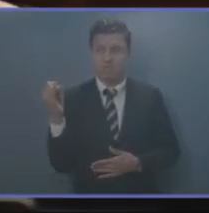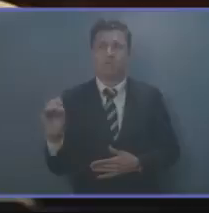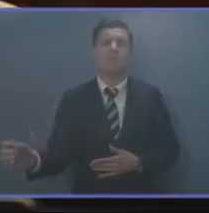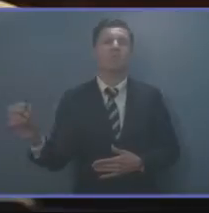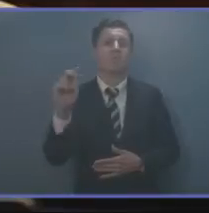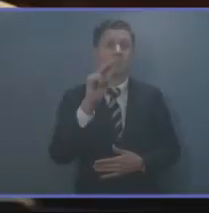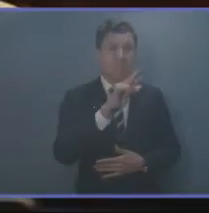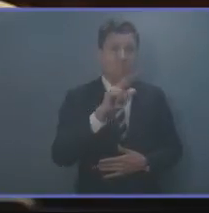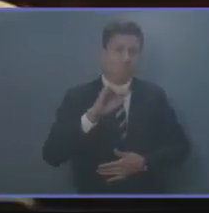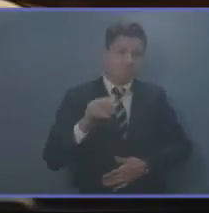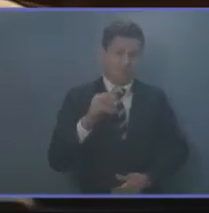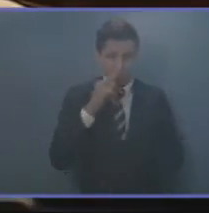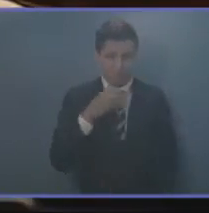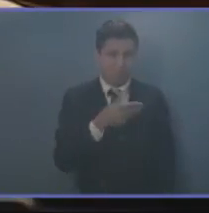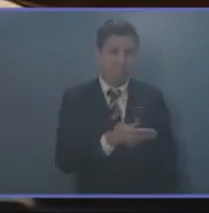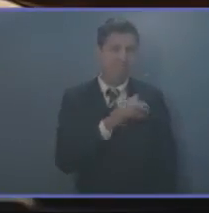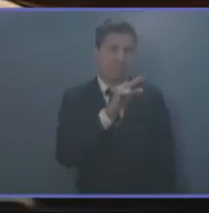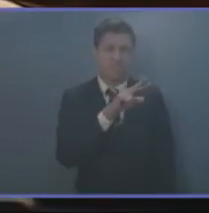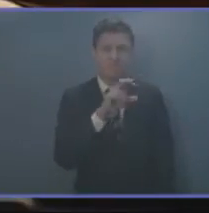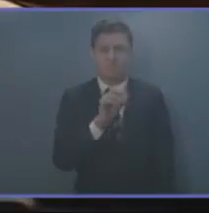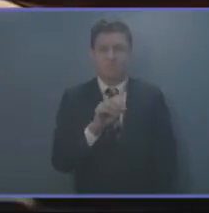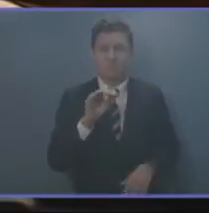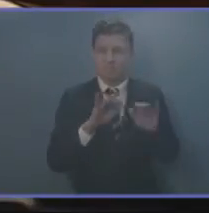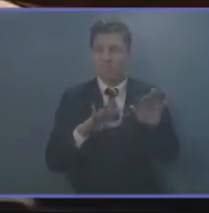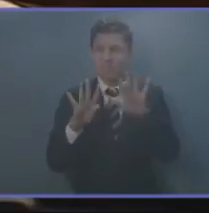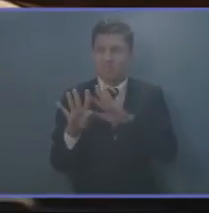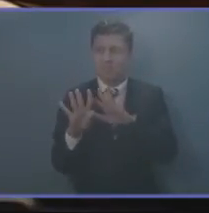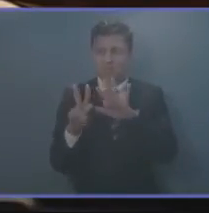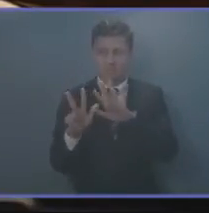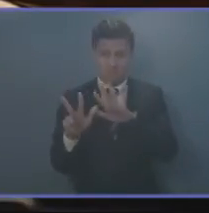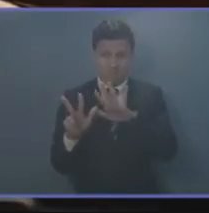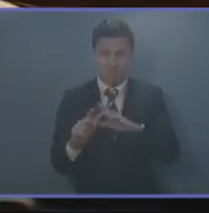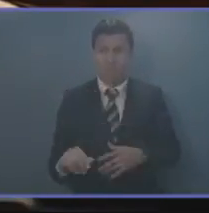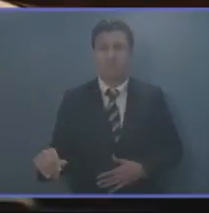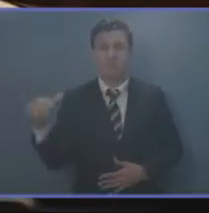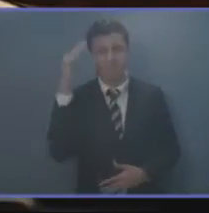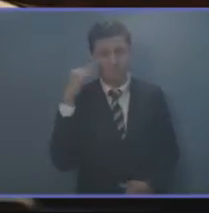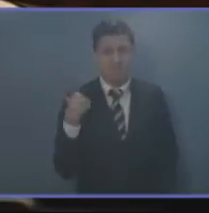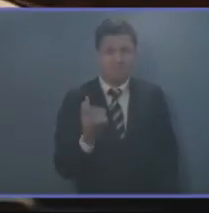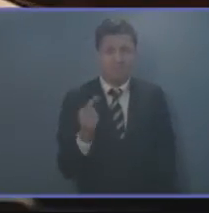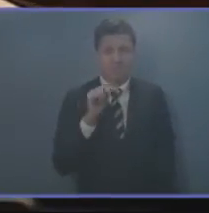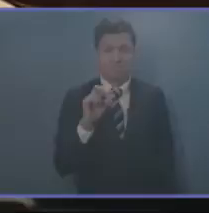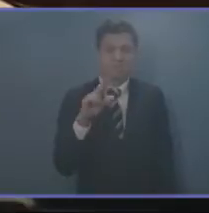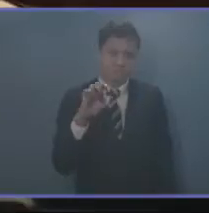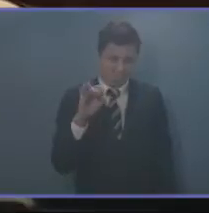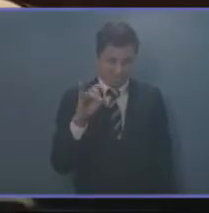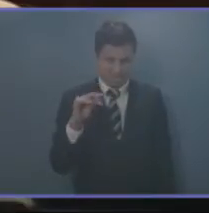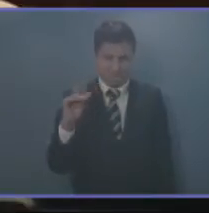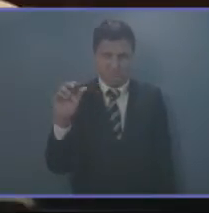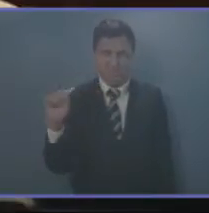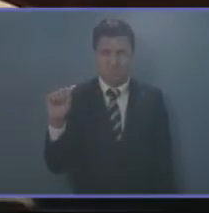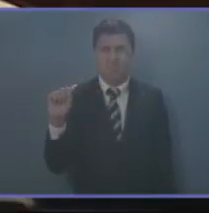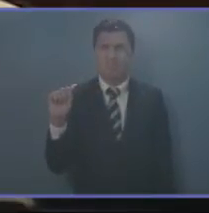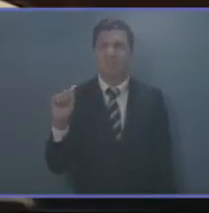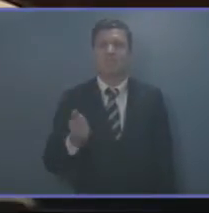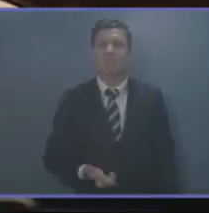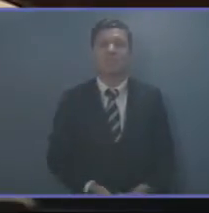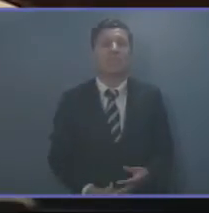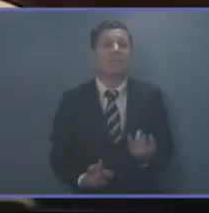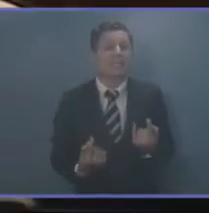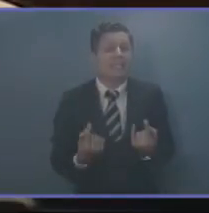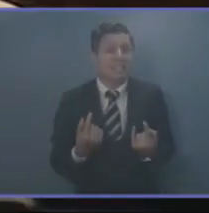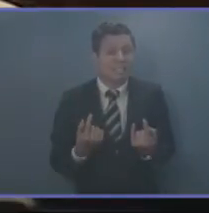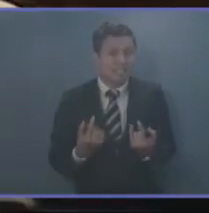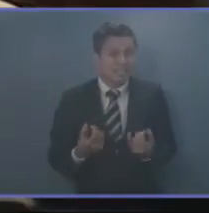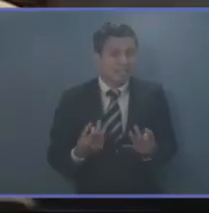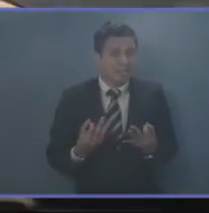23 de julio de 2018 sobre la petición de indulto de la señora Reina Ofelia Rivera de Cortés, el cual se recibió el día 2